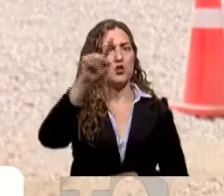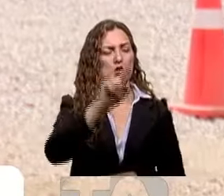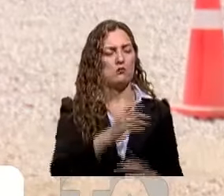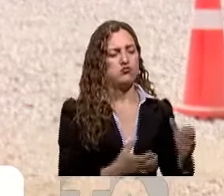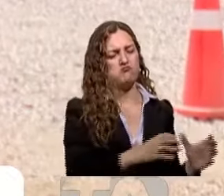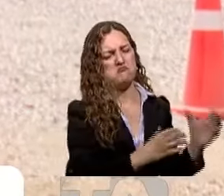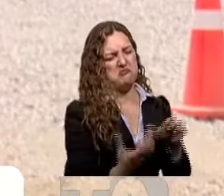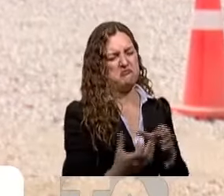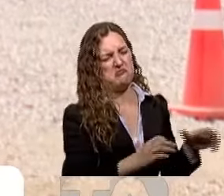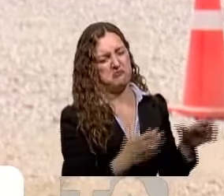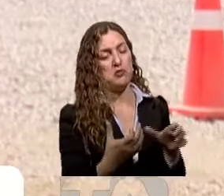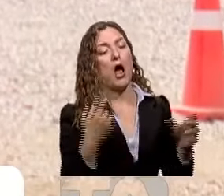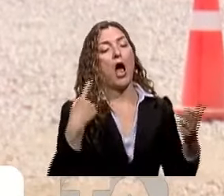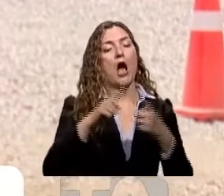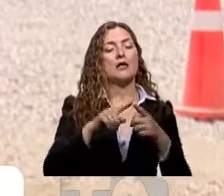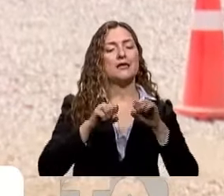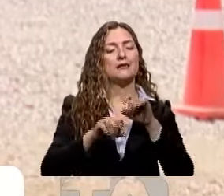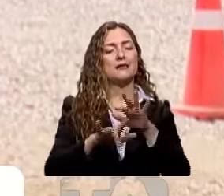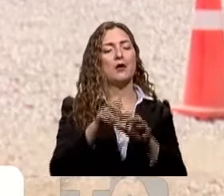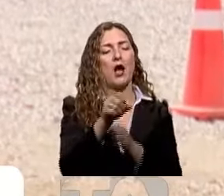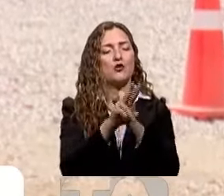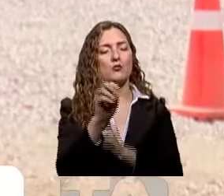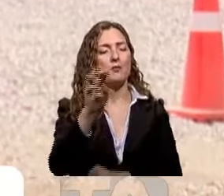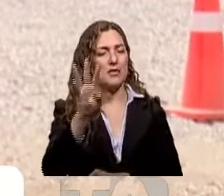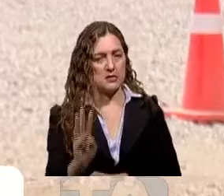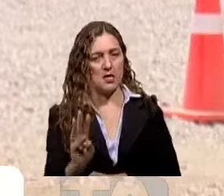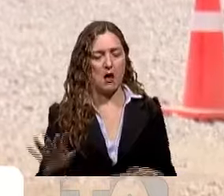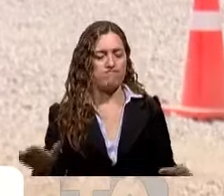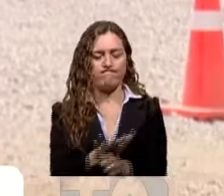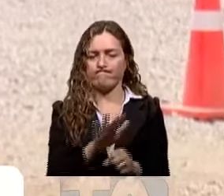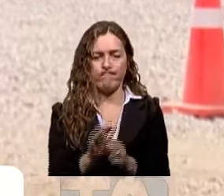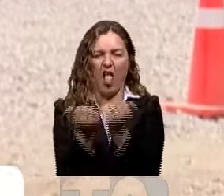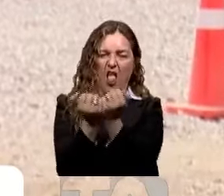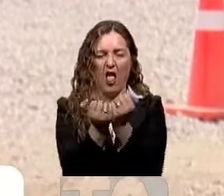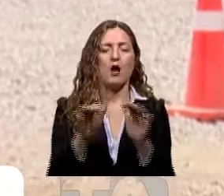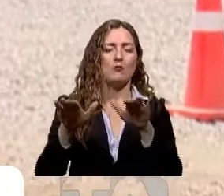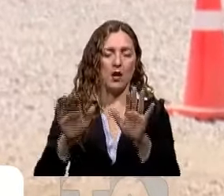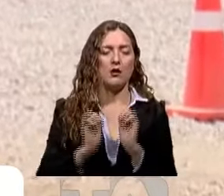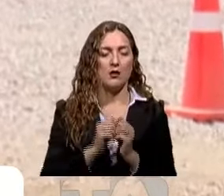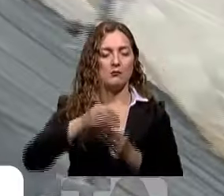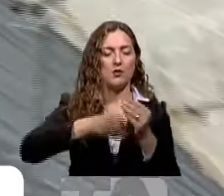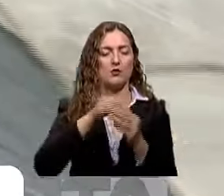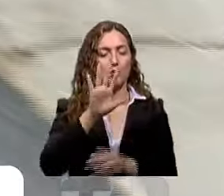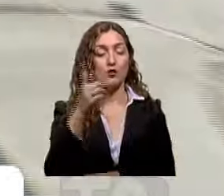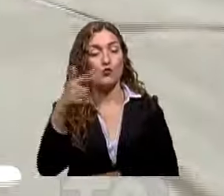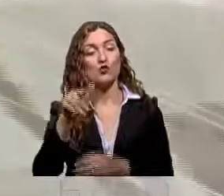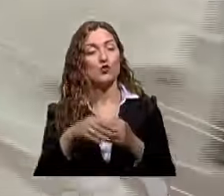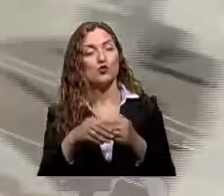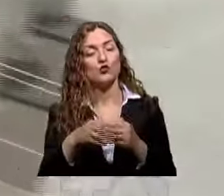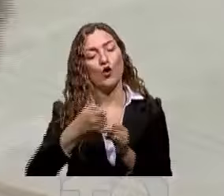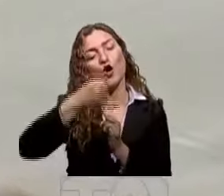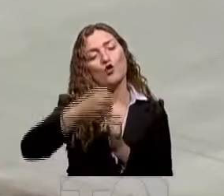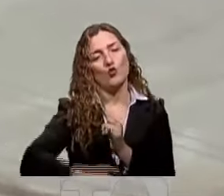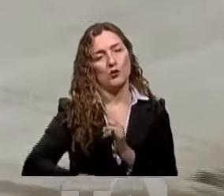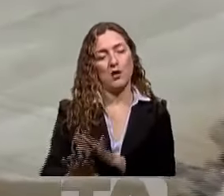funcione hasta septiembre del 2026 eh tuvo un costo de 5 millones de dólares pero este sería el último